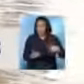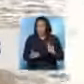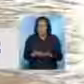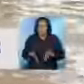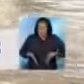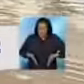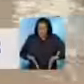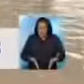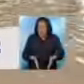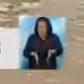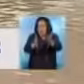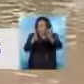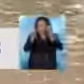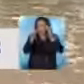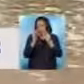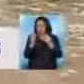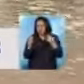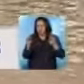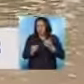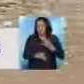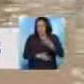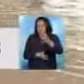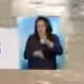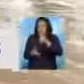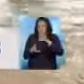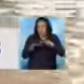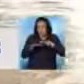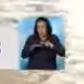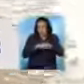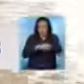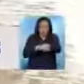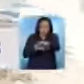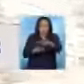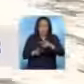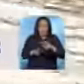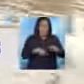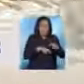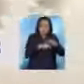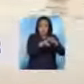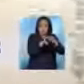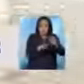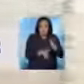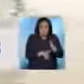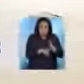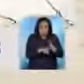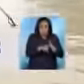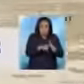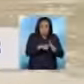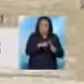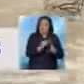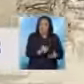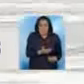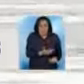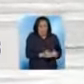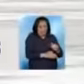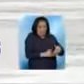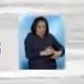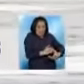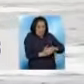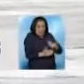la avenida, cuadras de cuadras inundadas, llenas de agua con lodo de este río que ha estado subiendo su caudal durante toda la madrugada, hora tras